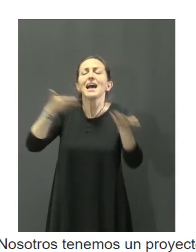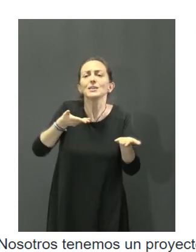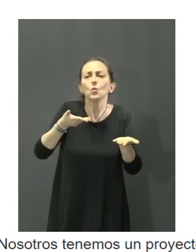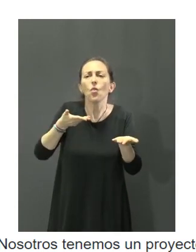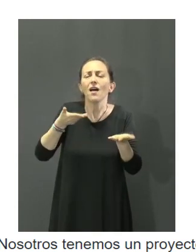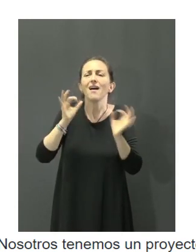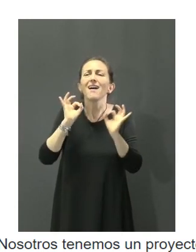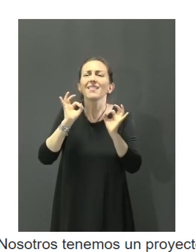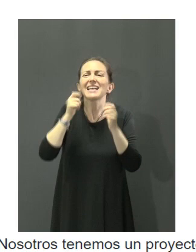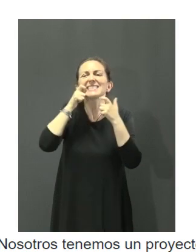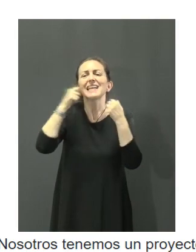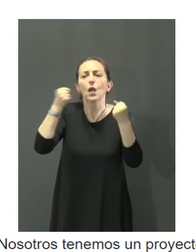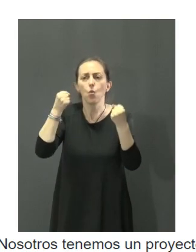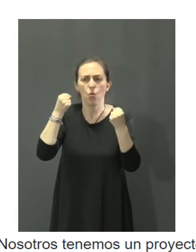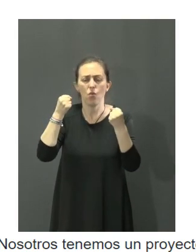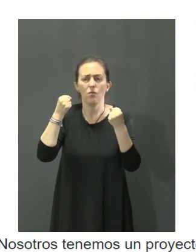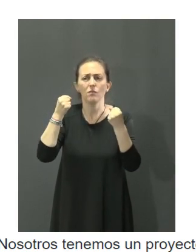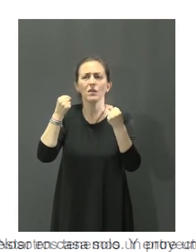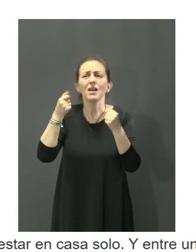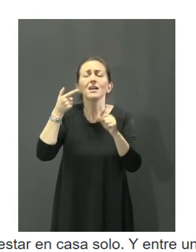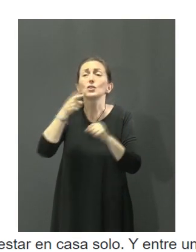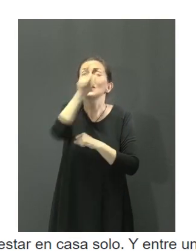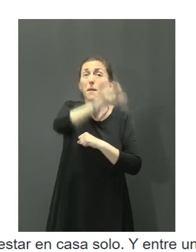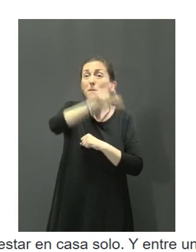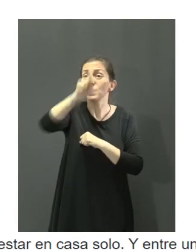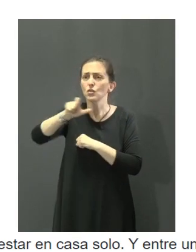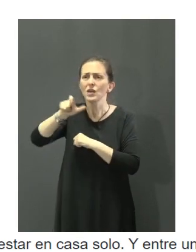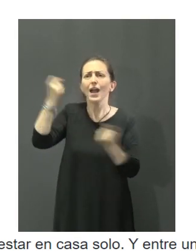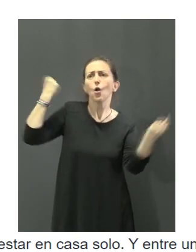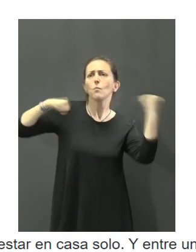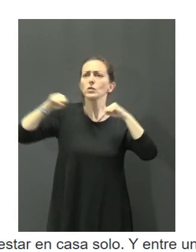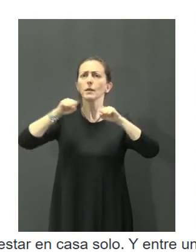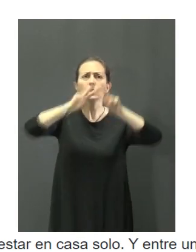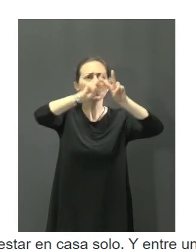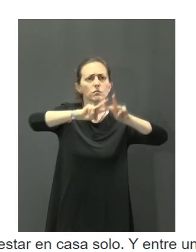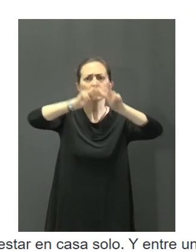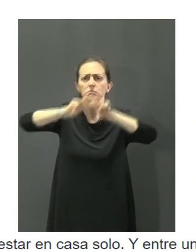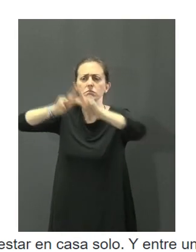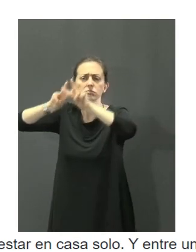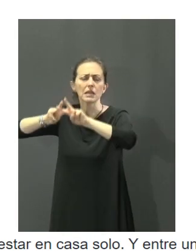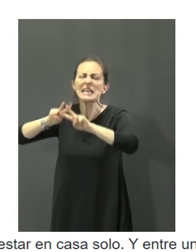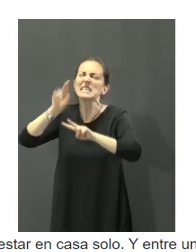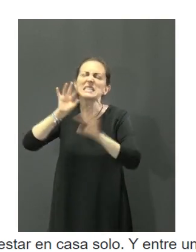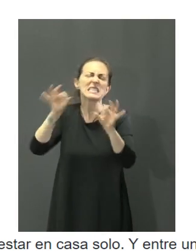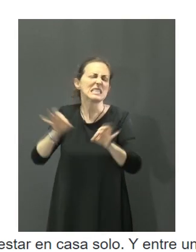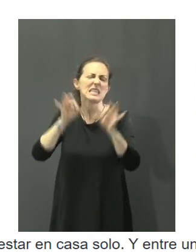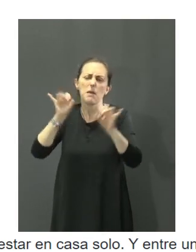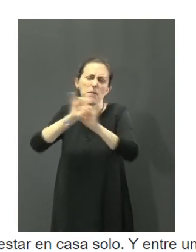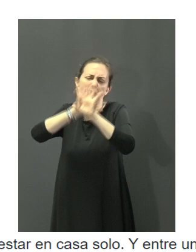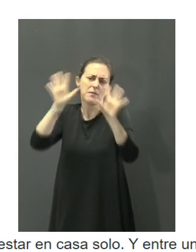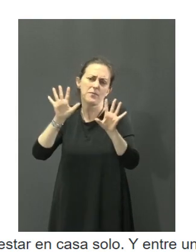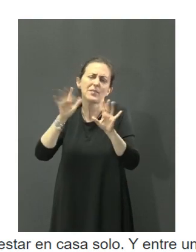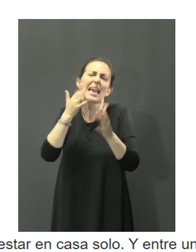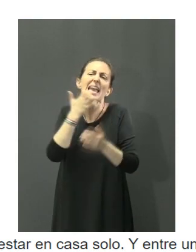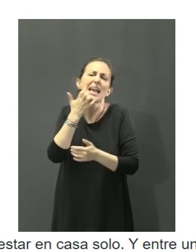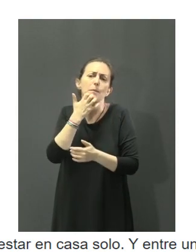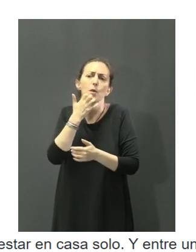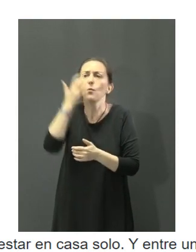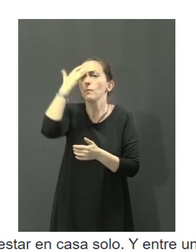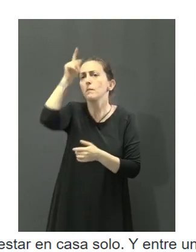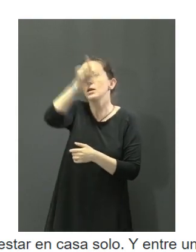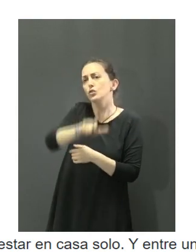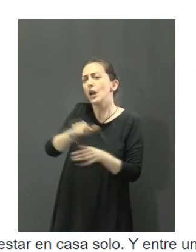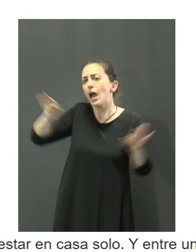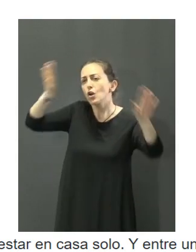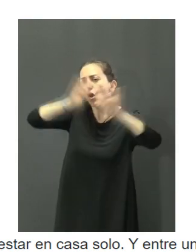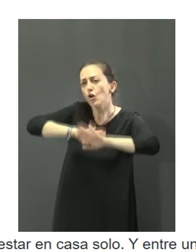sistemas a día de hoy comerciales en los que se evalúan patrones de comportamiento. Y siempre ponen el ejemplo clásico, pero es mucho más complejo que eso. Pero si tú ves que una persona